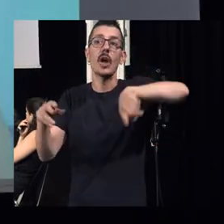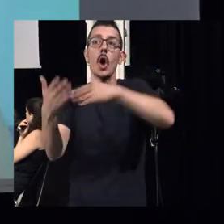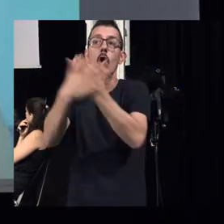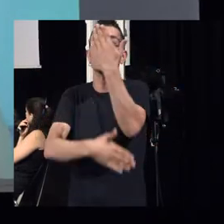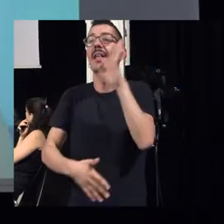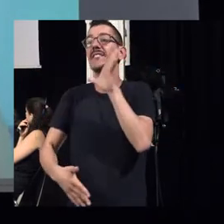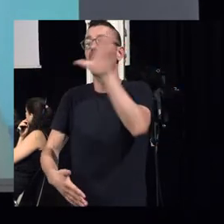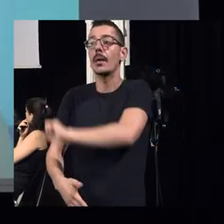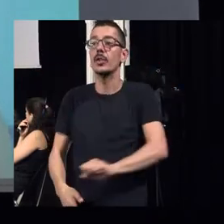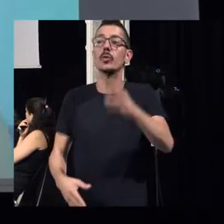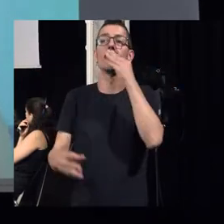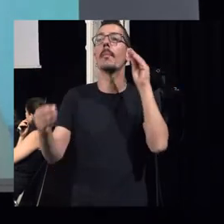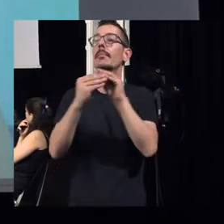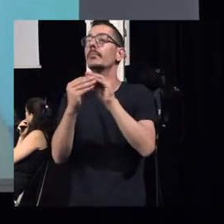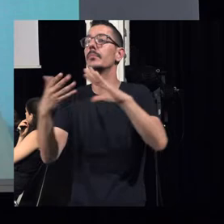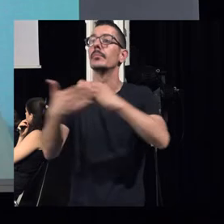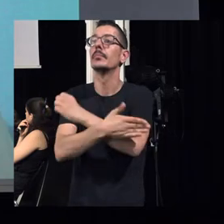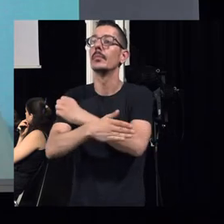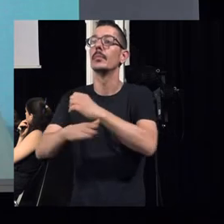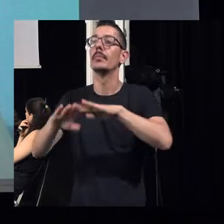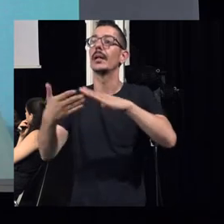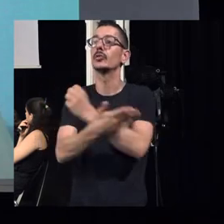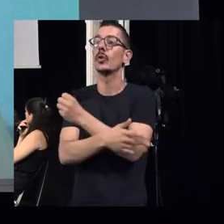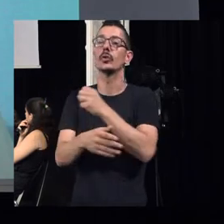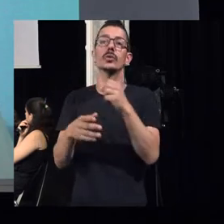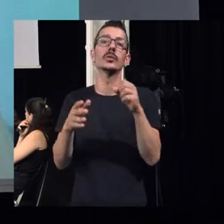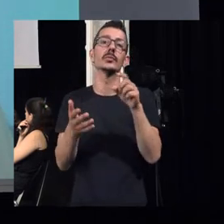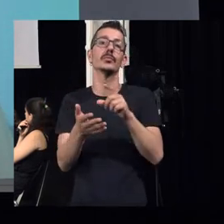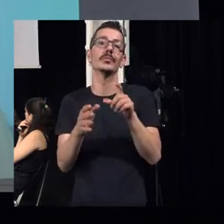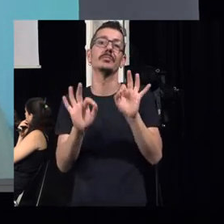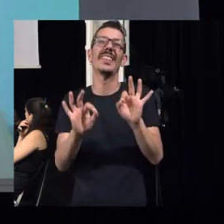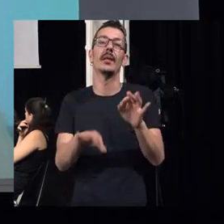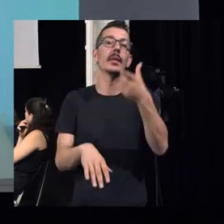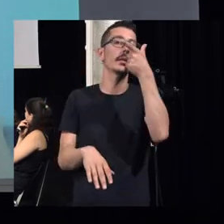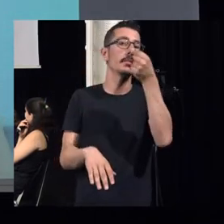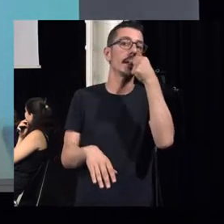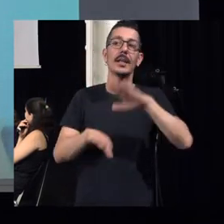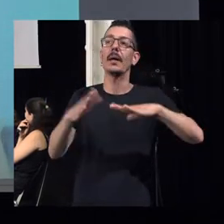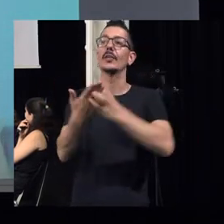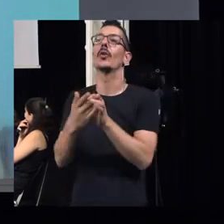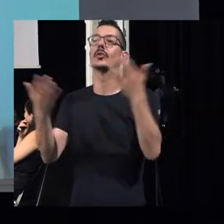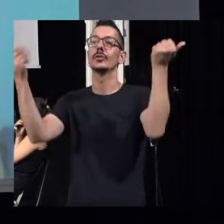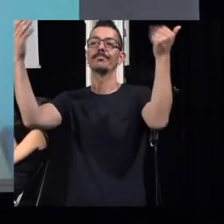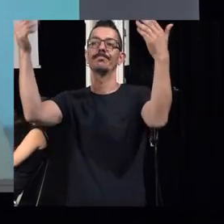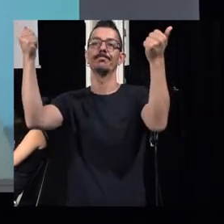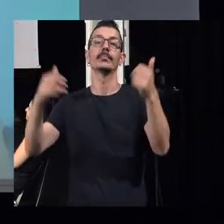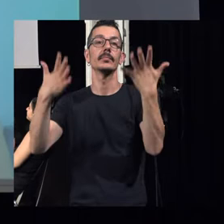para todos, en especial Miguel, y para todo el mundo. Chao.